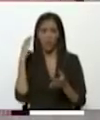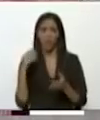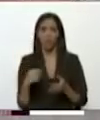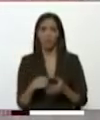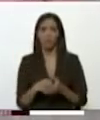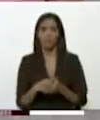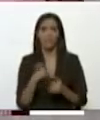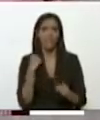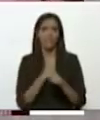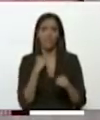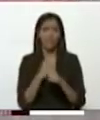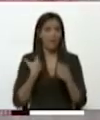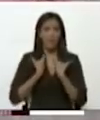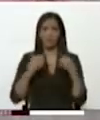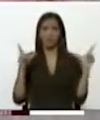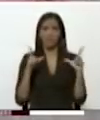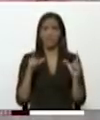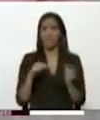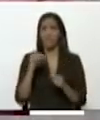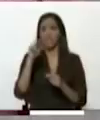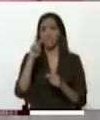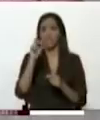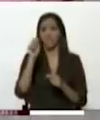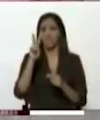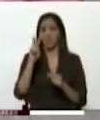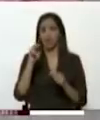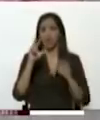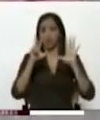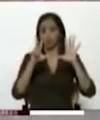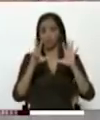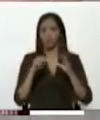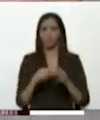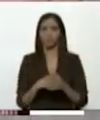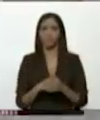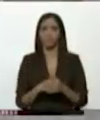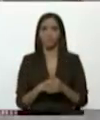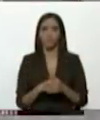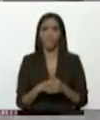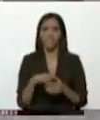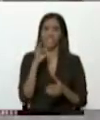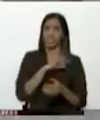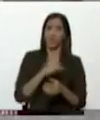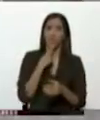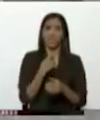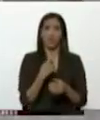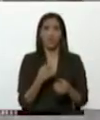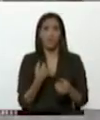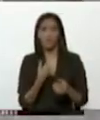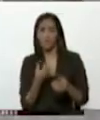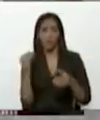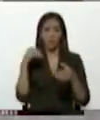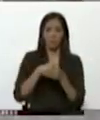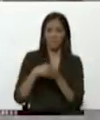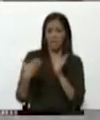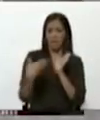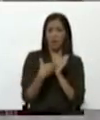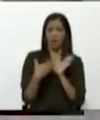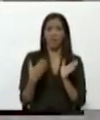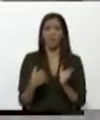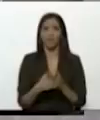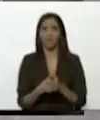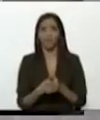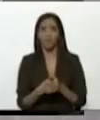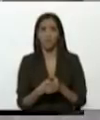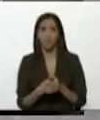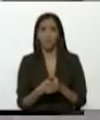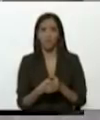que trabaja abiertamente en el Canal 8. Bueno, el señor dijo que no me metiera con él, a propósito porque